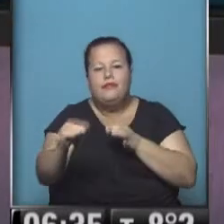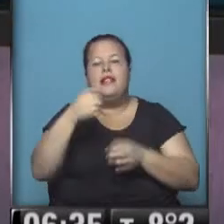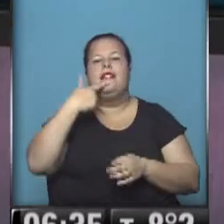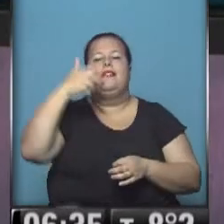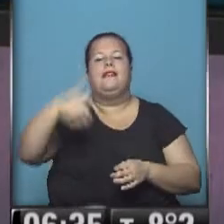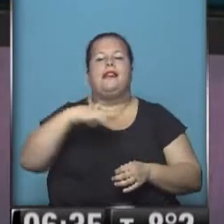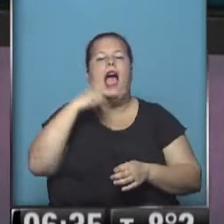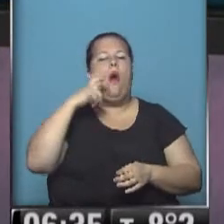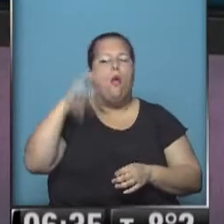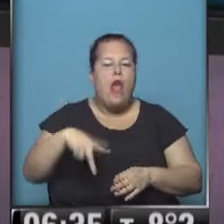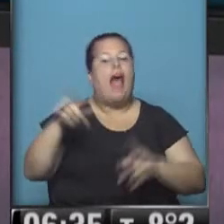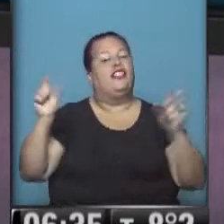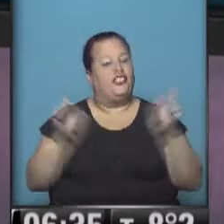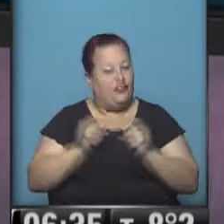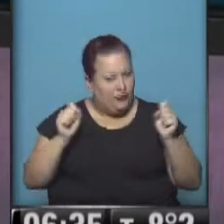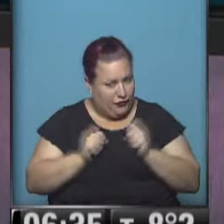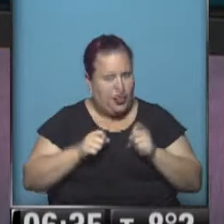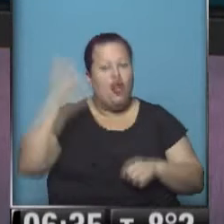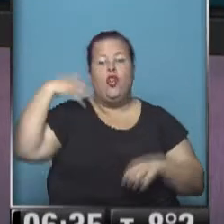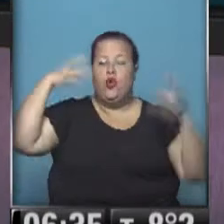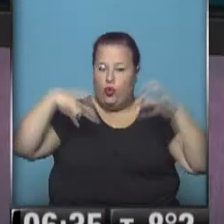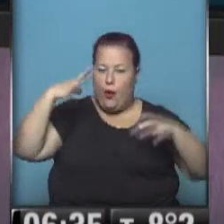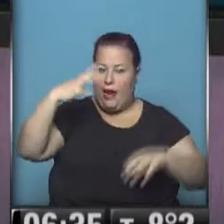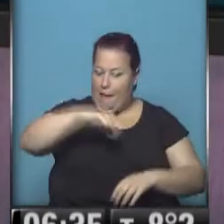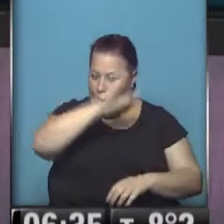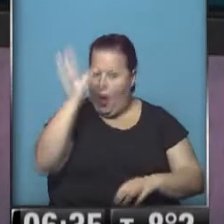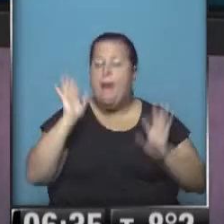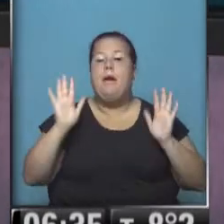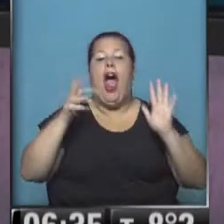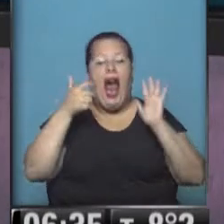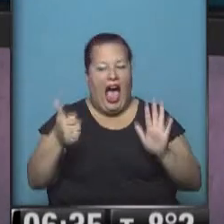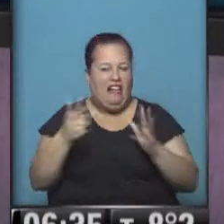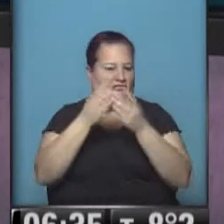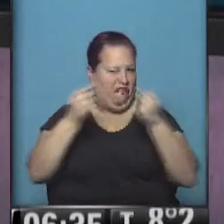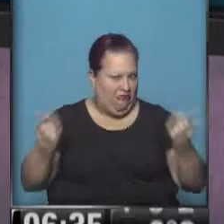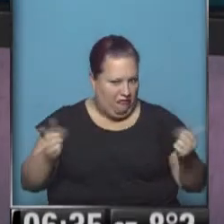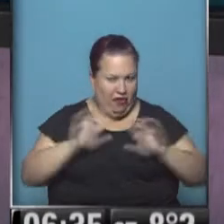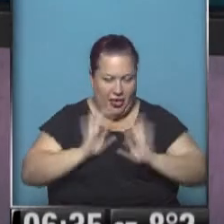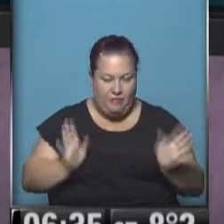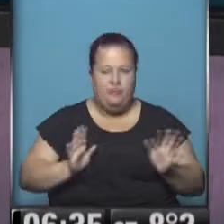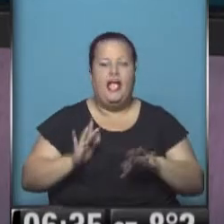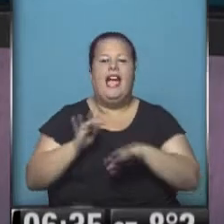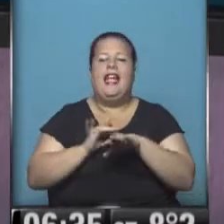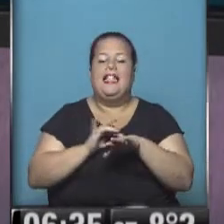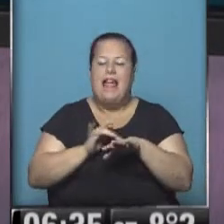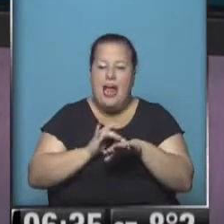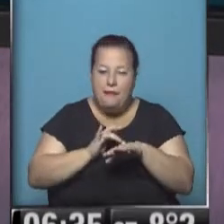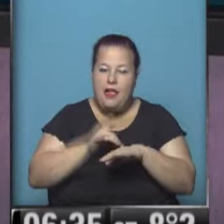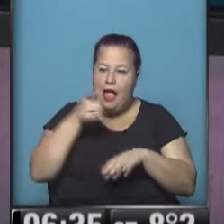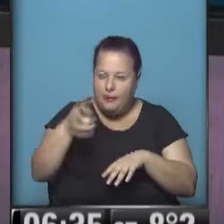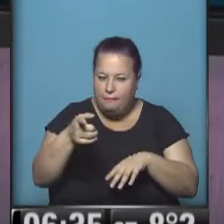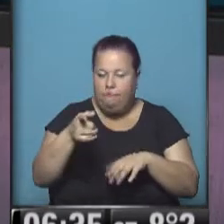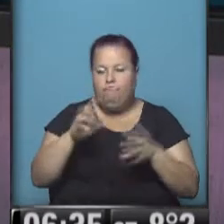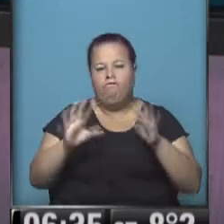julián hace frío yo dio a las 5 de la mañana pero a las 6 ya no estaba lloviendo la sensación térmica allí